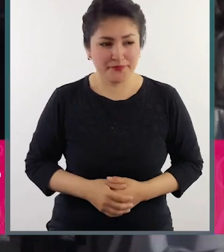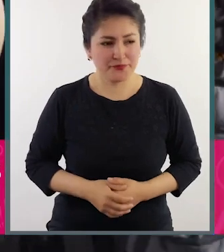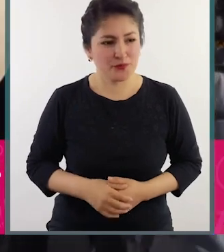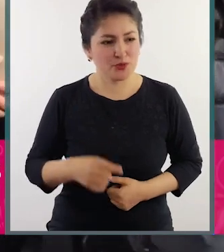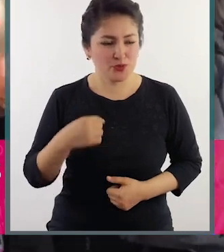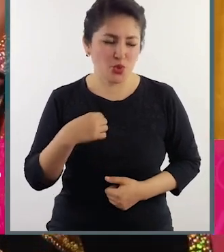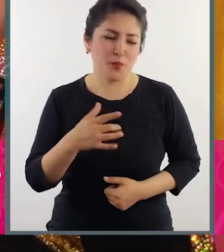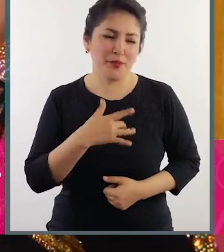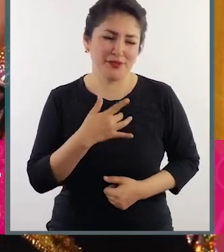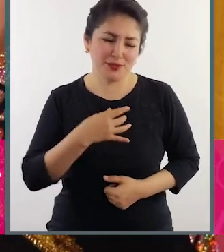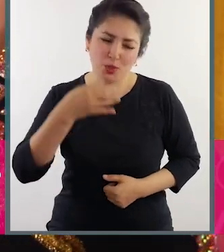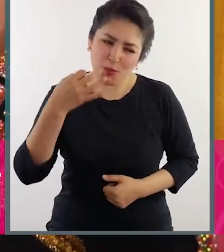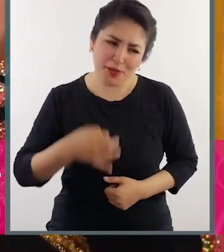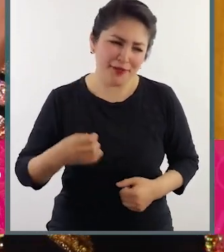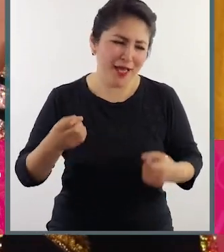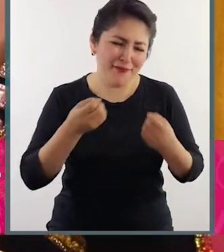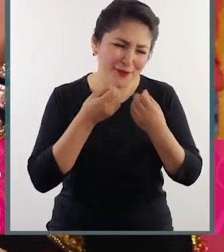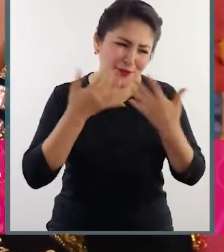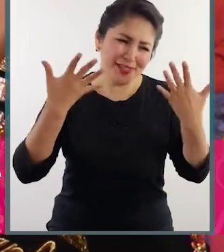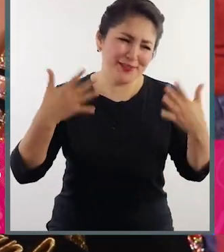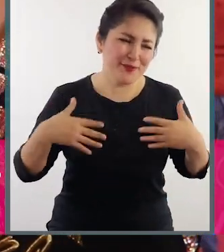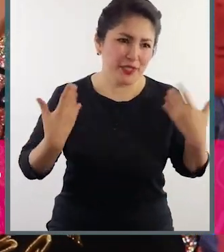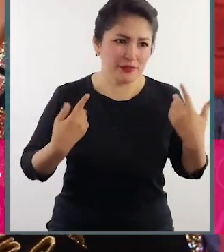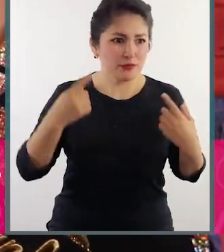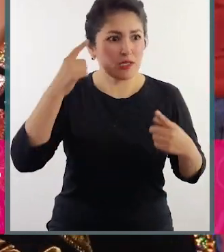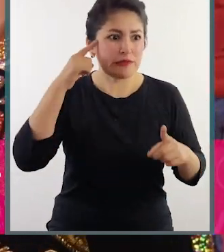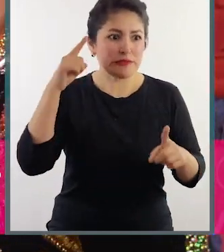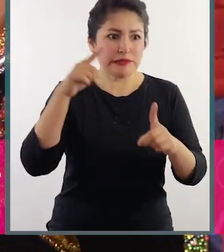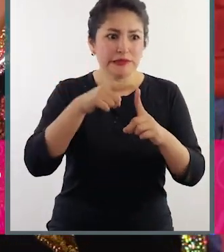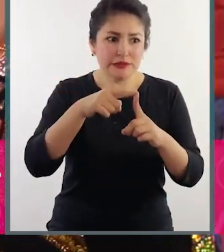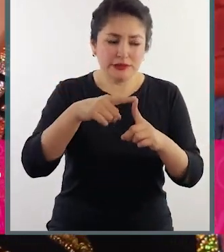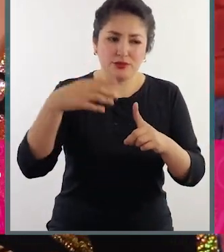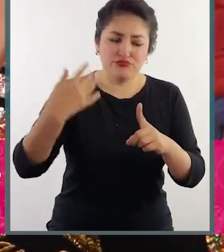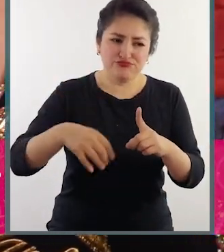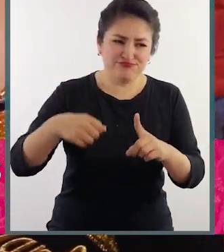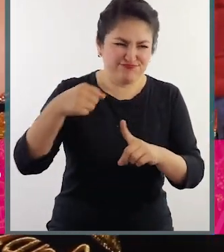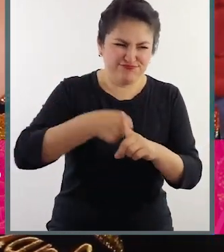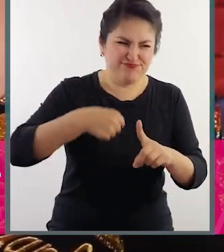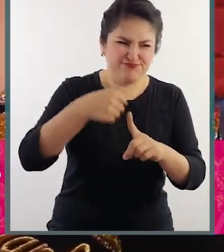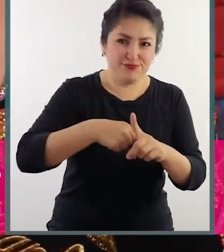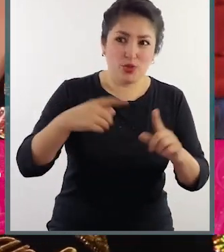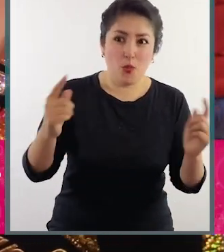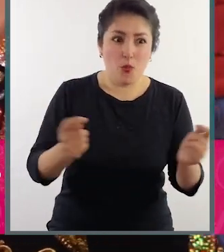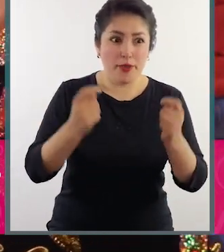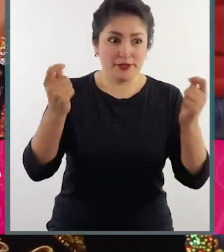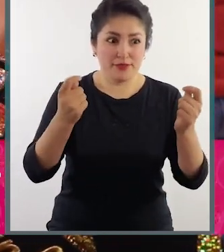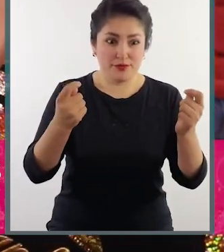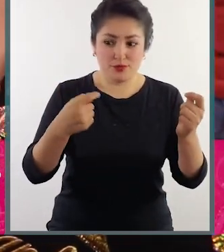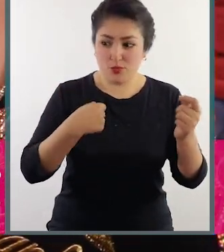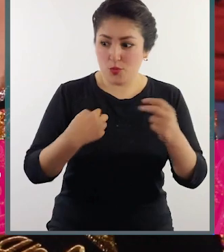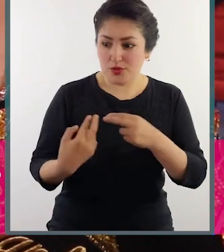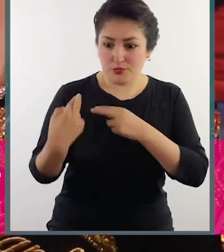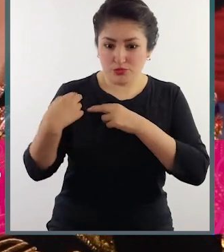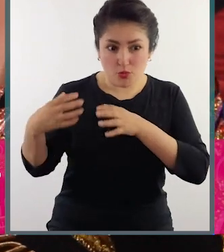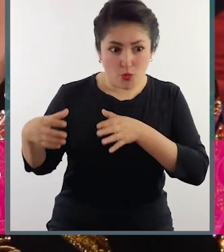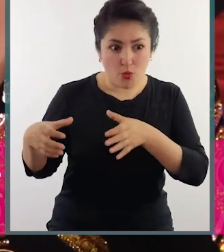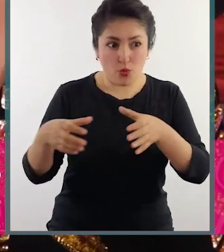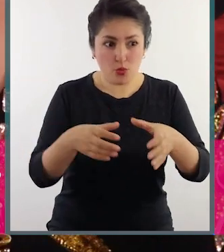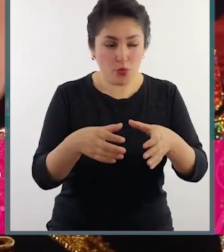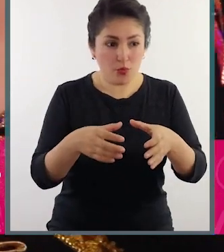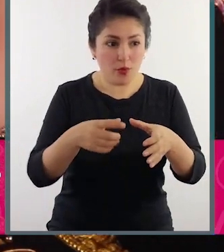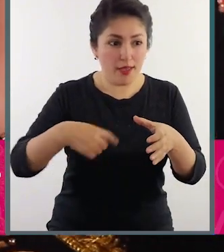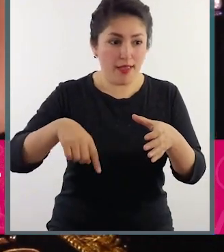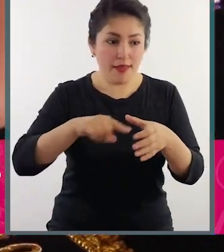contentos, muy felices, porque ha sido para nosotros un reto llevar a cabo esta festividad, ¿no? Como alferados del conjunto que es